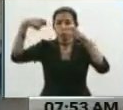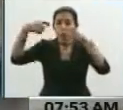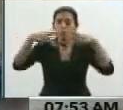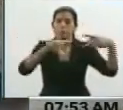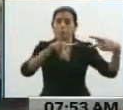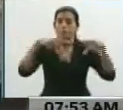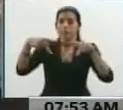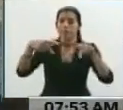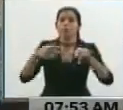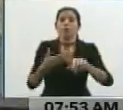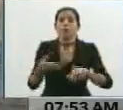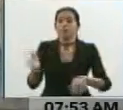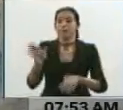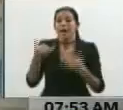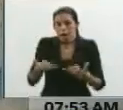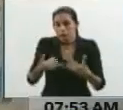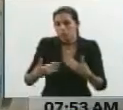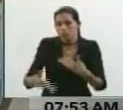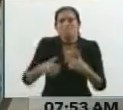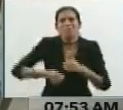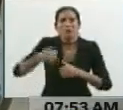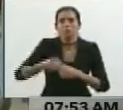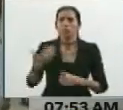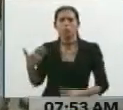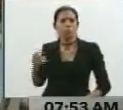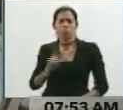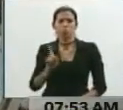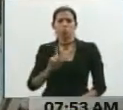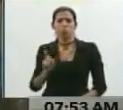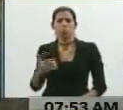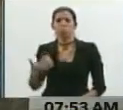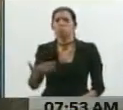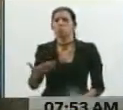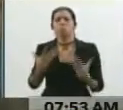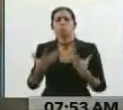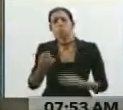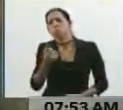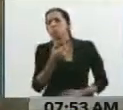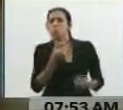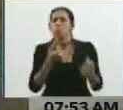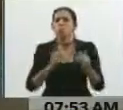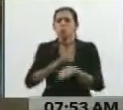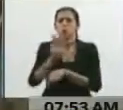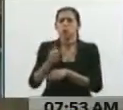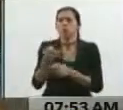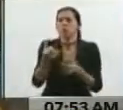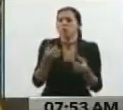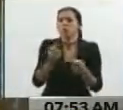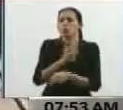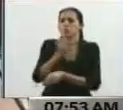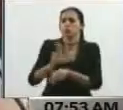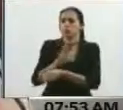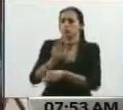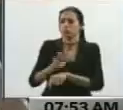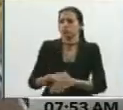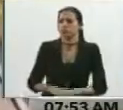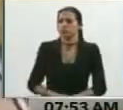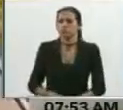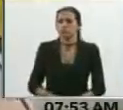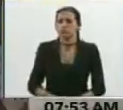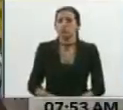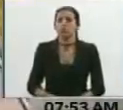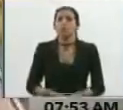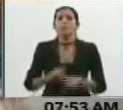meses en los años anteriores realmente no había surgido un impacto significativo en el uso de esto de estas áreas naves pilotadas a